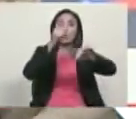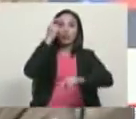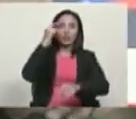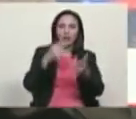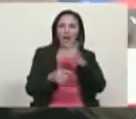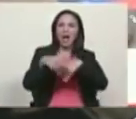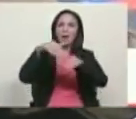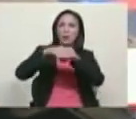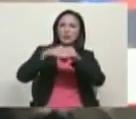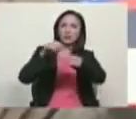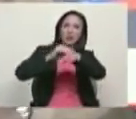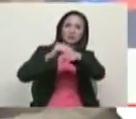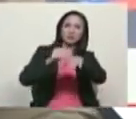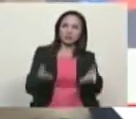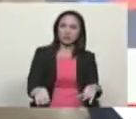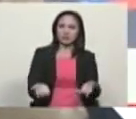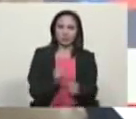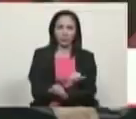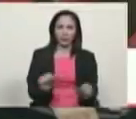llamar a elecciones.